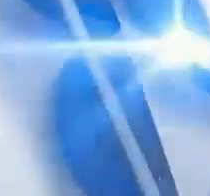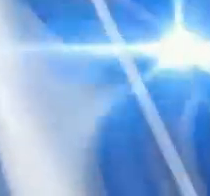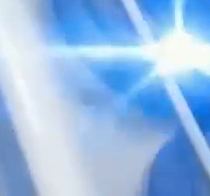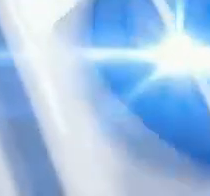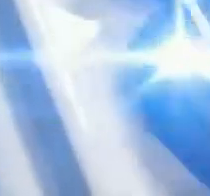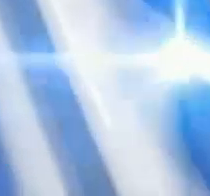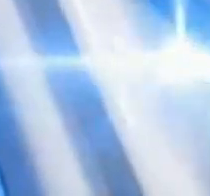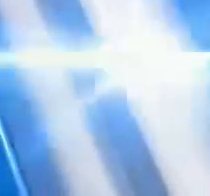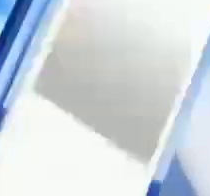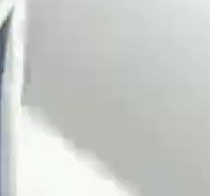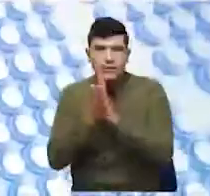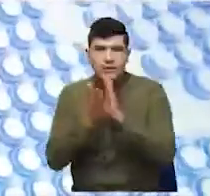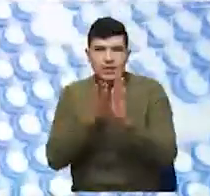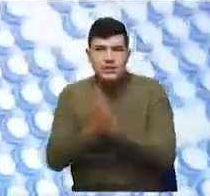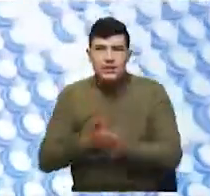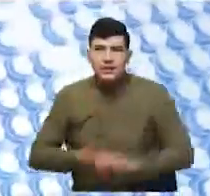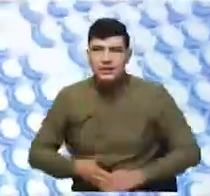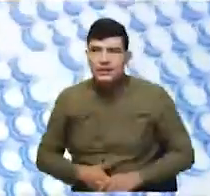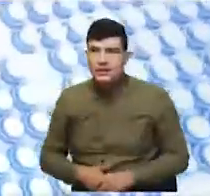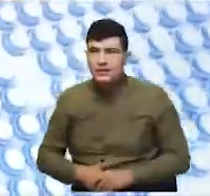tardes.